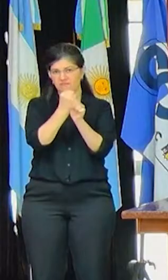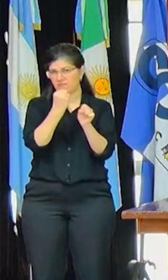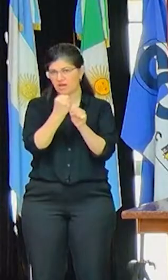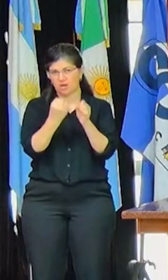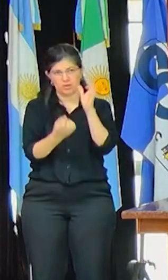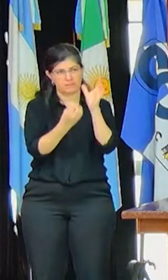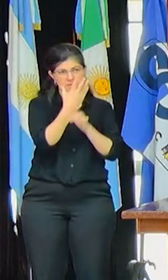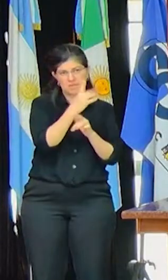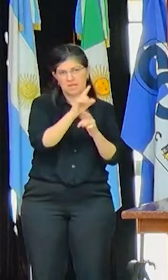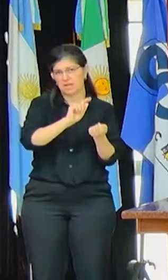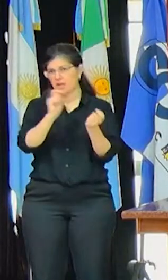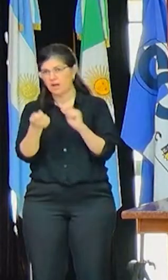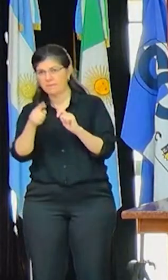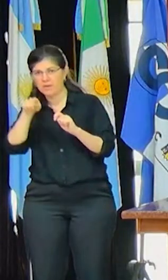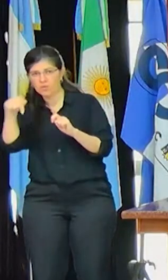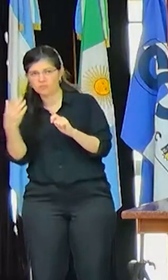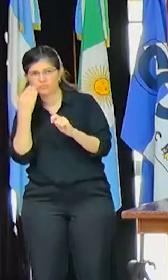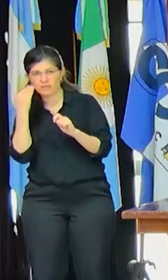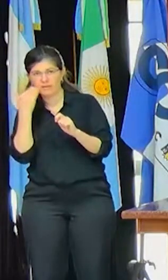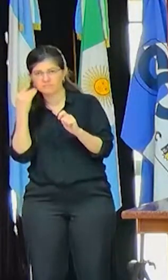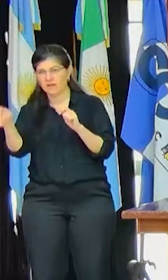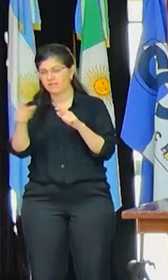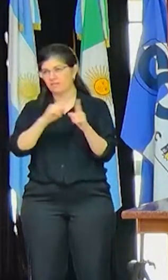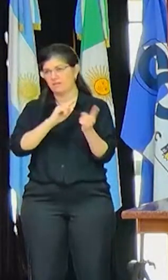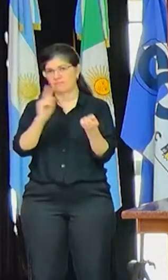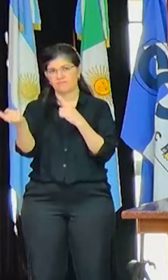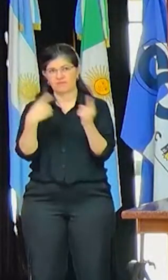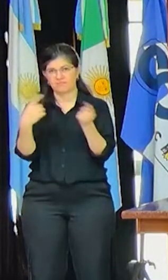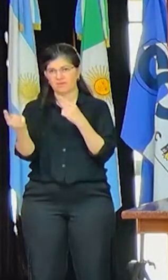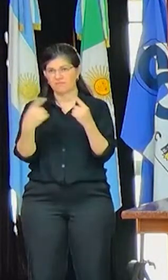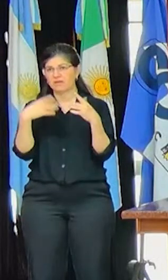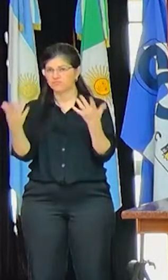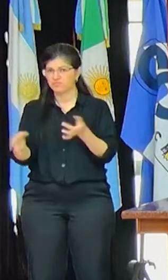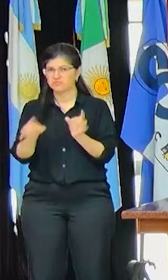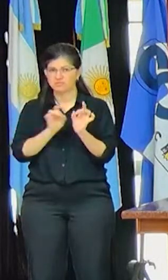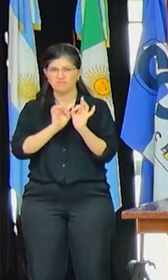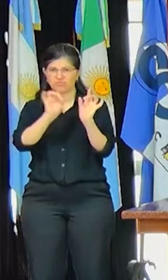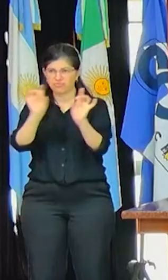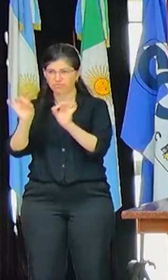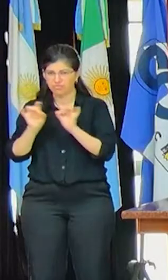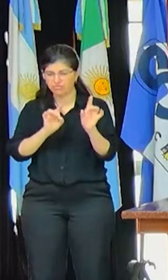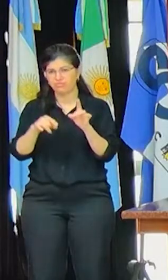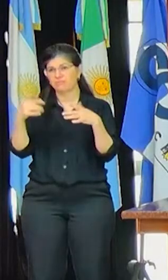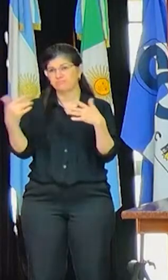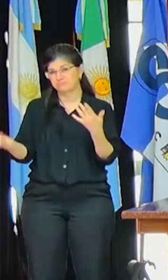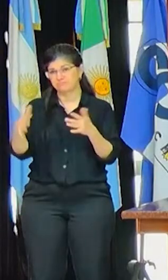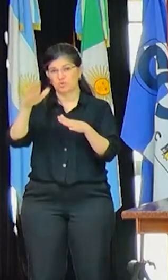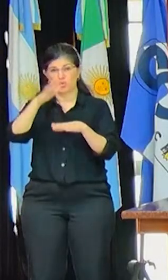que en las residencias de larga estadía fueron los lugares donde más personas mayores fallecieron.